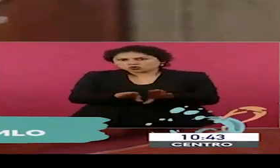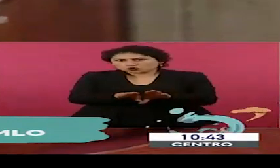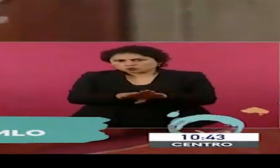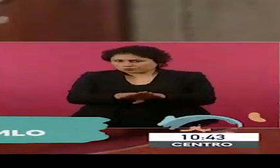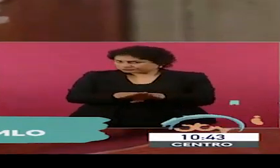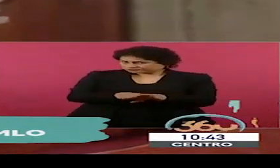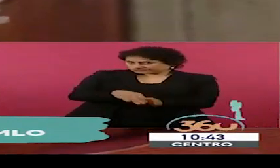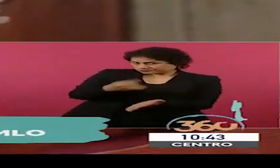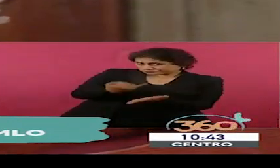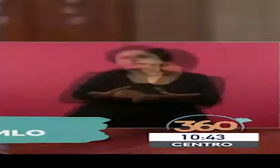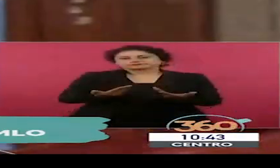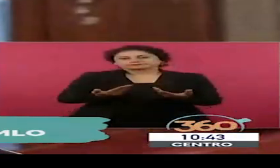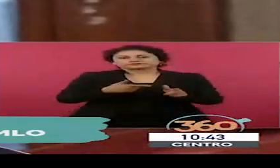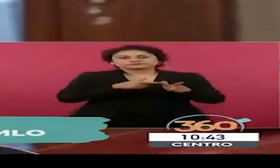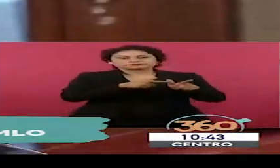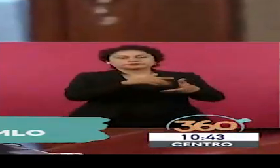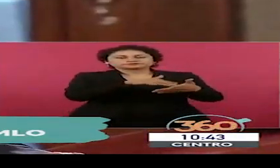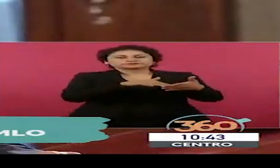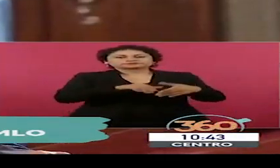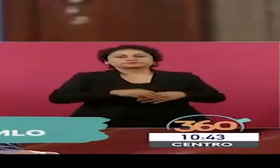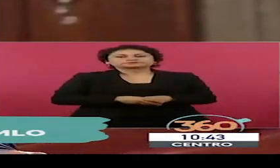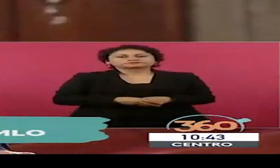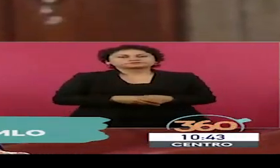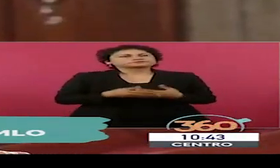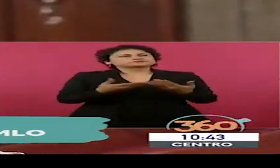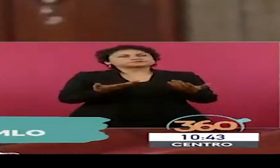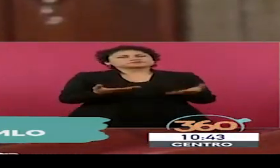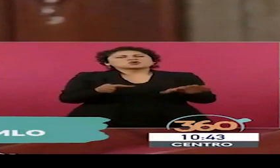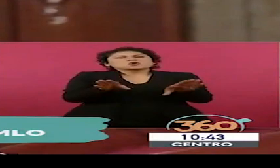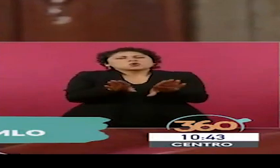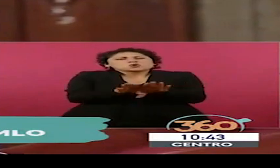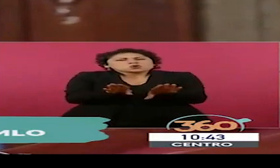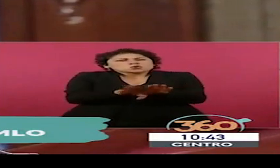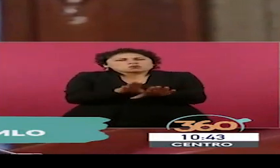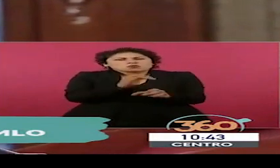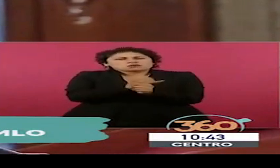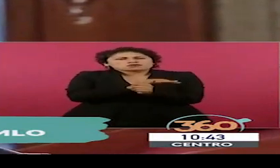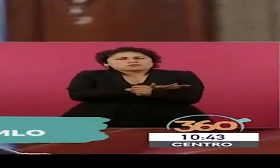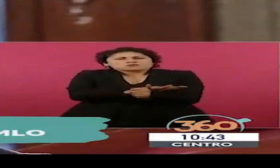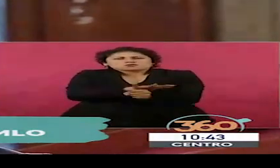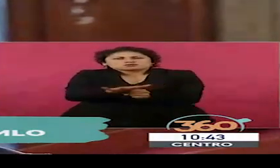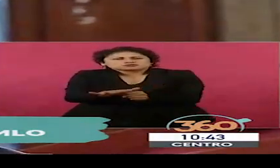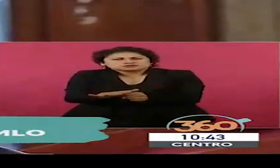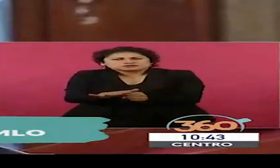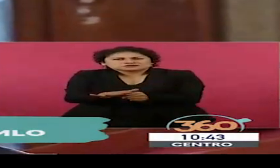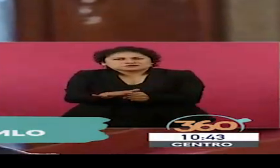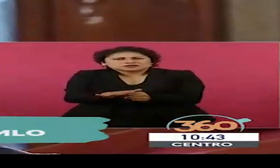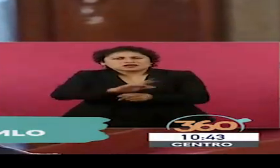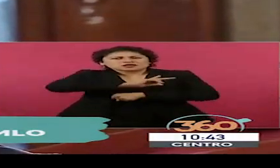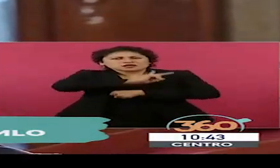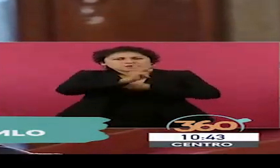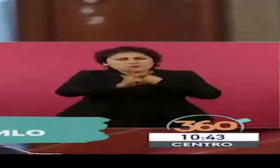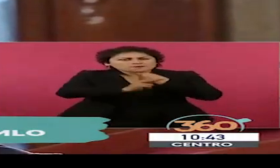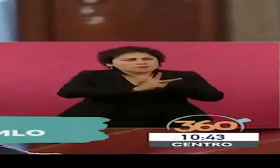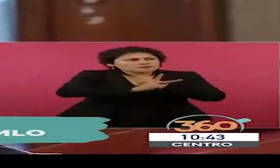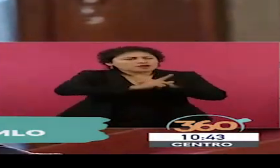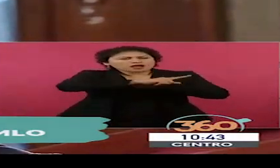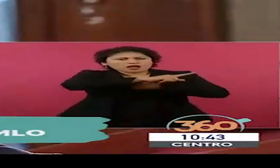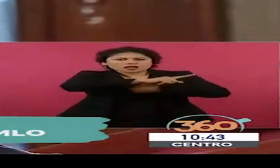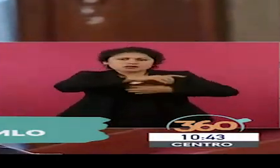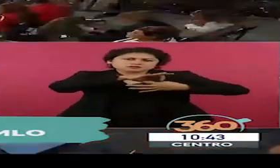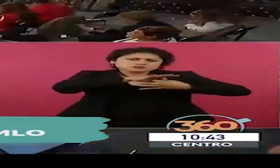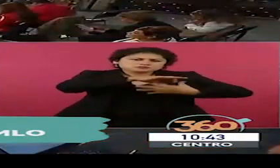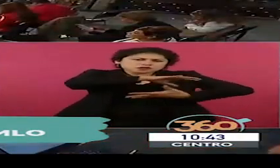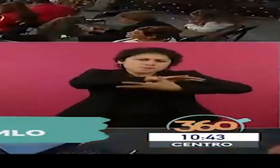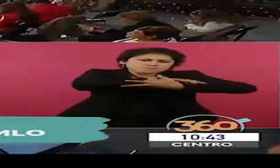o medidas coercitivas Cómo convertir de la noche a la mañana al país de la fraternidad para los migrantes del